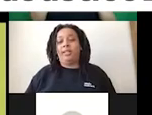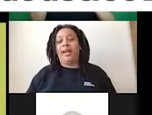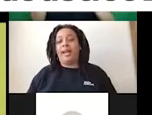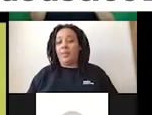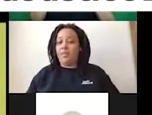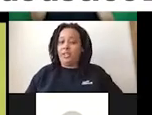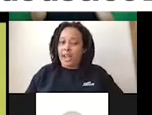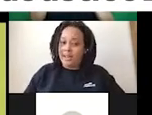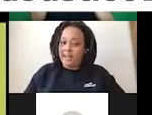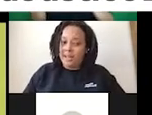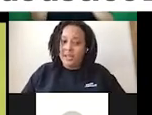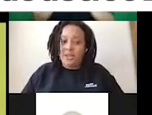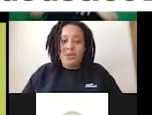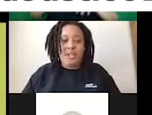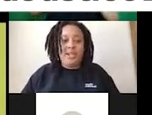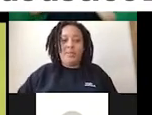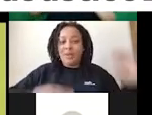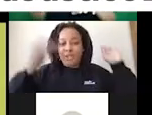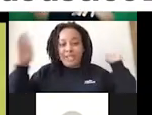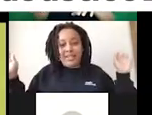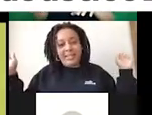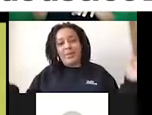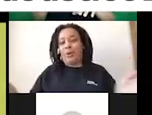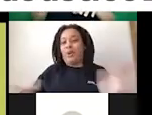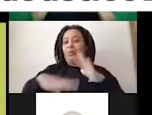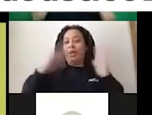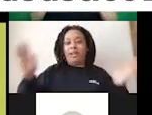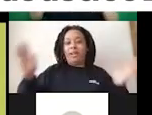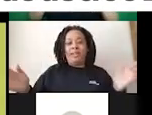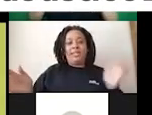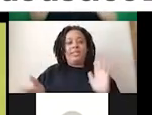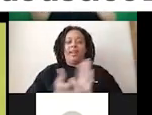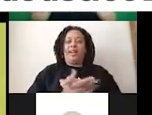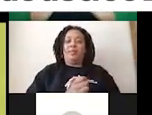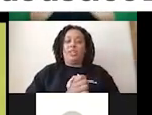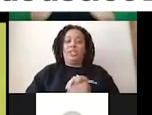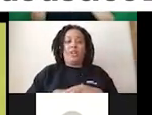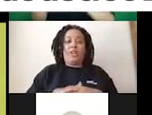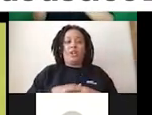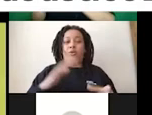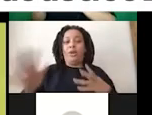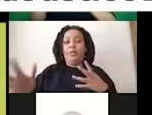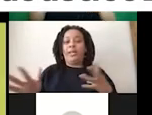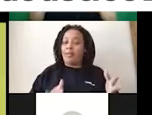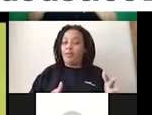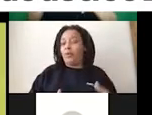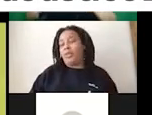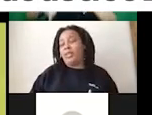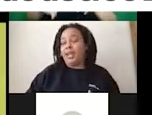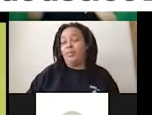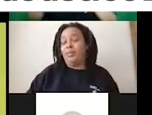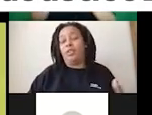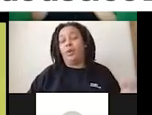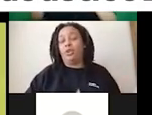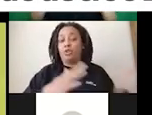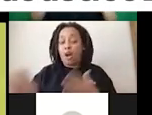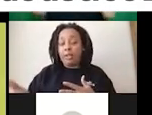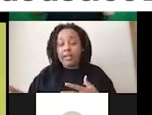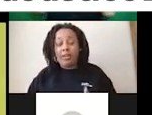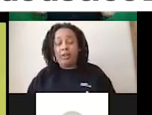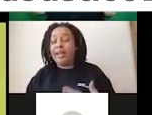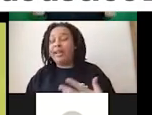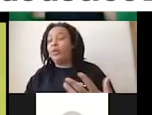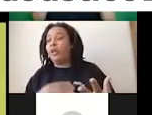entre varios participantes les voy a pedir que a través del chat utilizando mochis